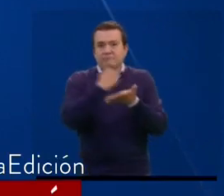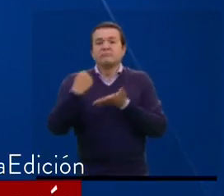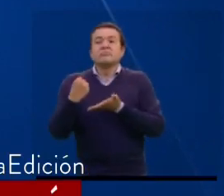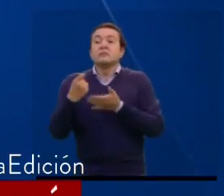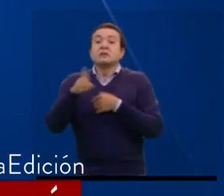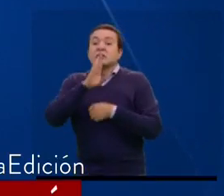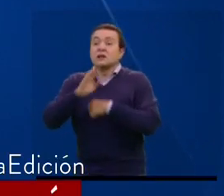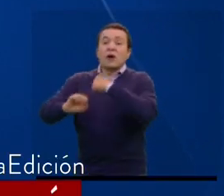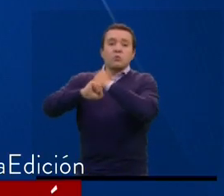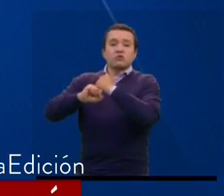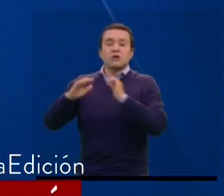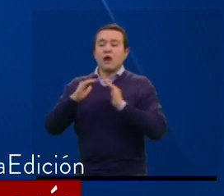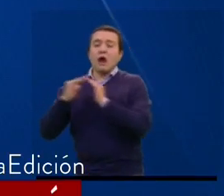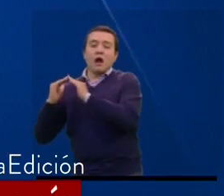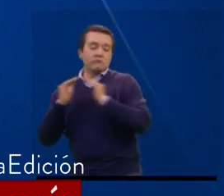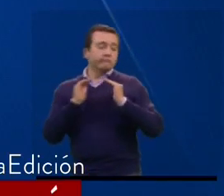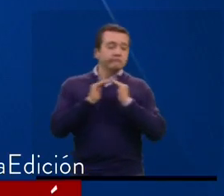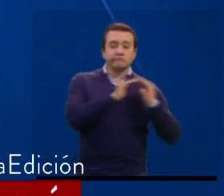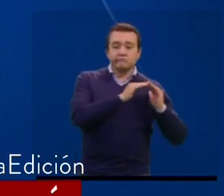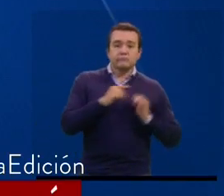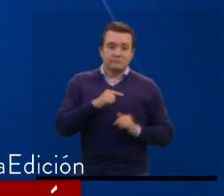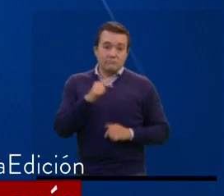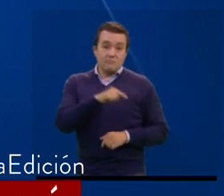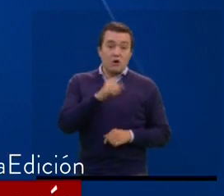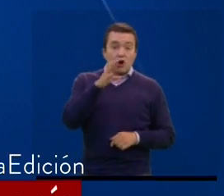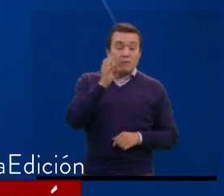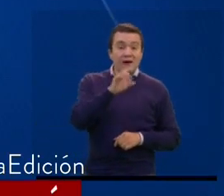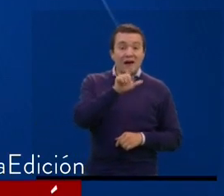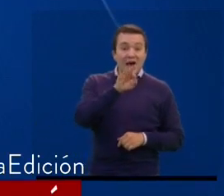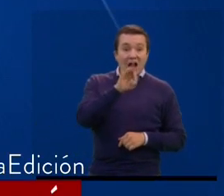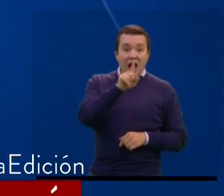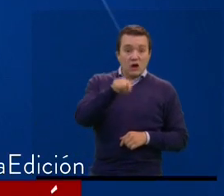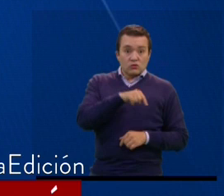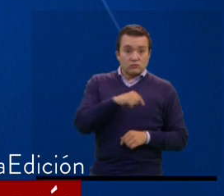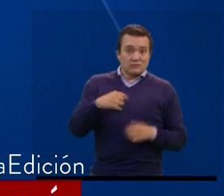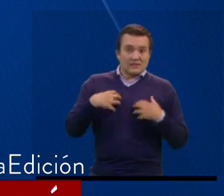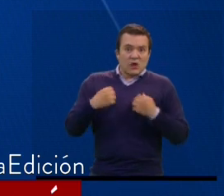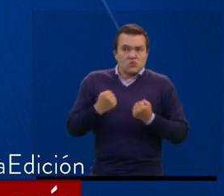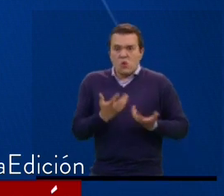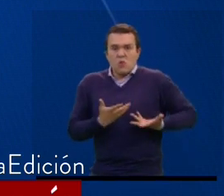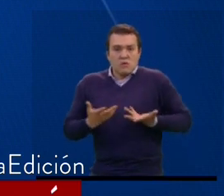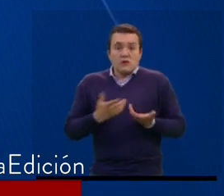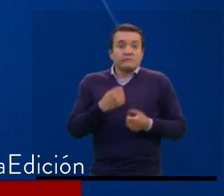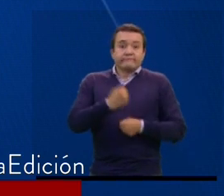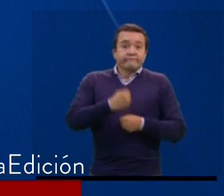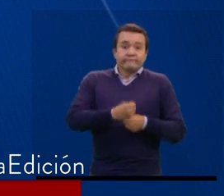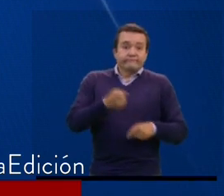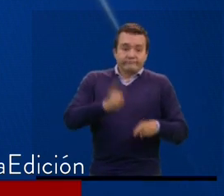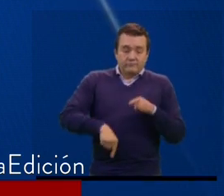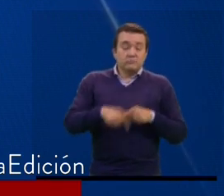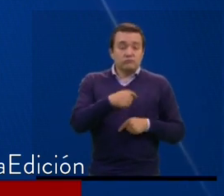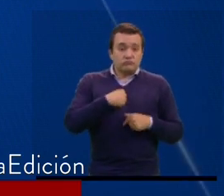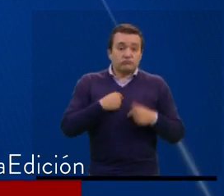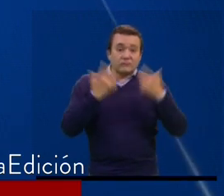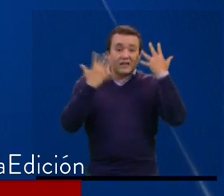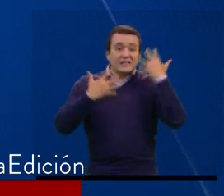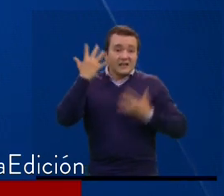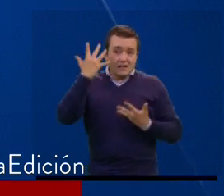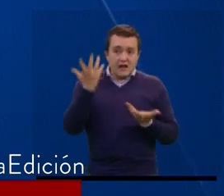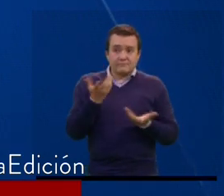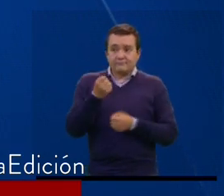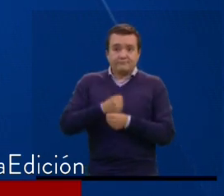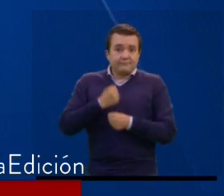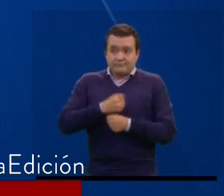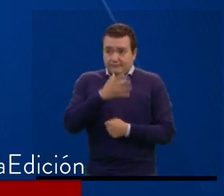la preocupación por la salud de Carlos, que no ha podido volver a trabajar. Llevo más de 15 días en inactividad. Entonces, en